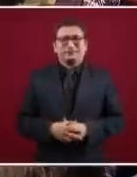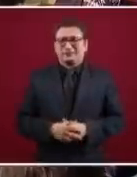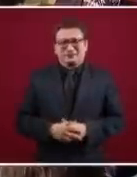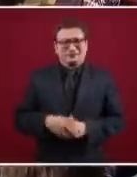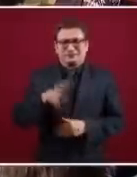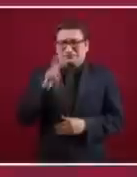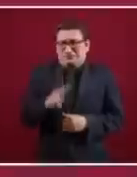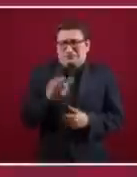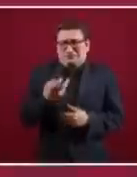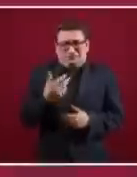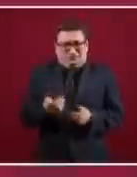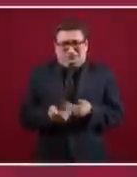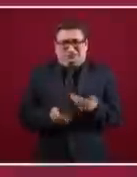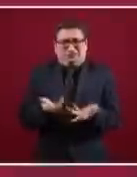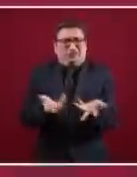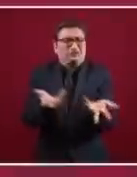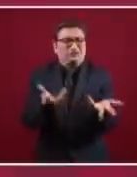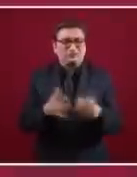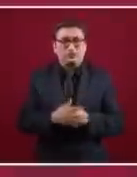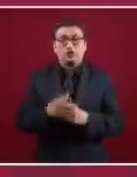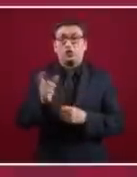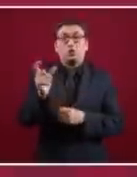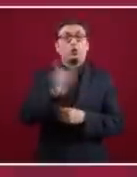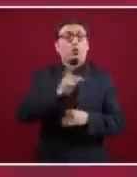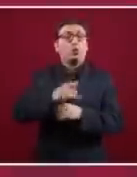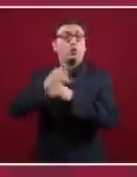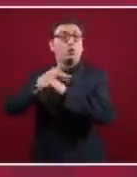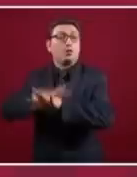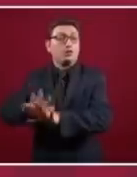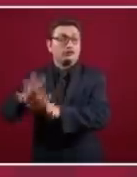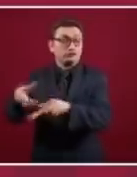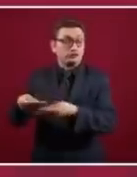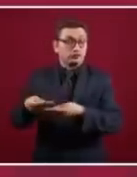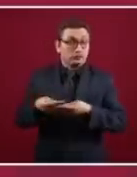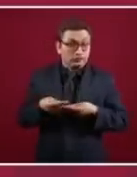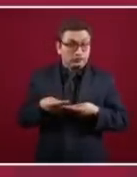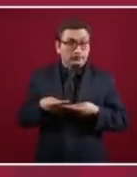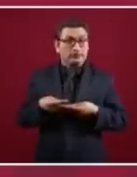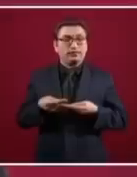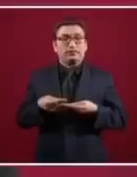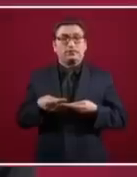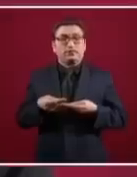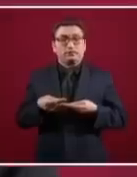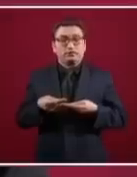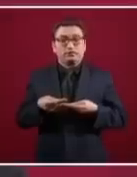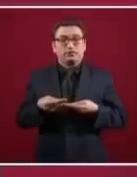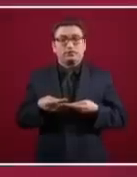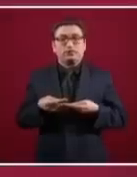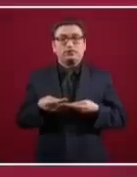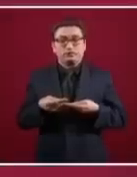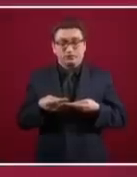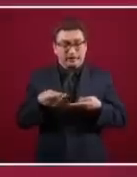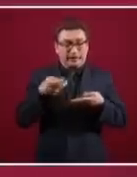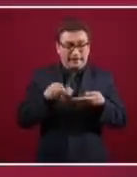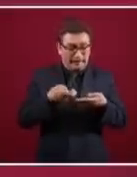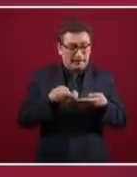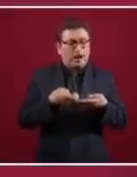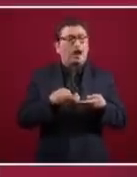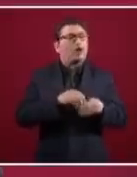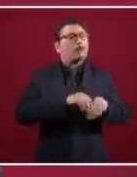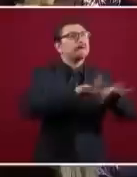consecuentemente cuando recibimos información corregida